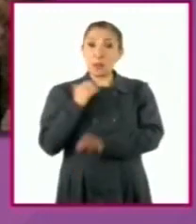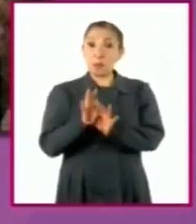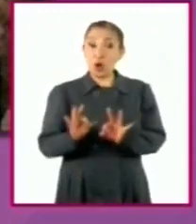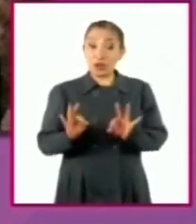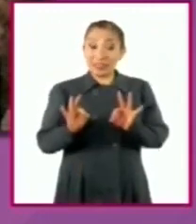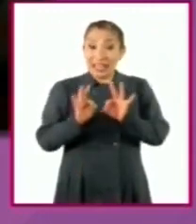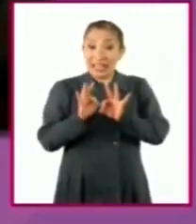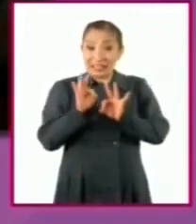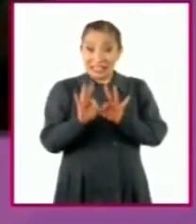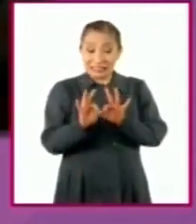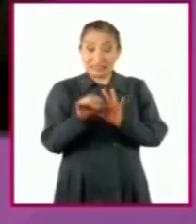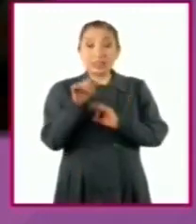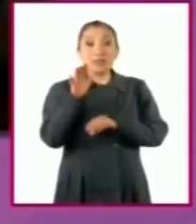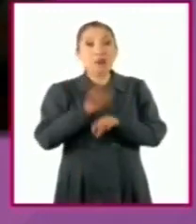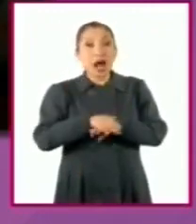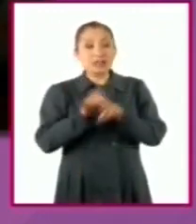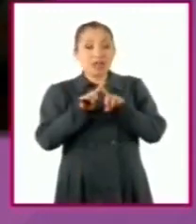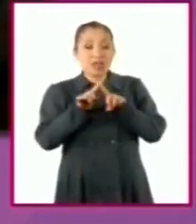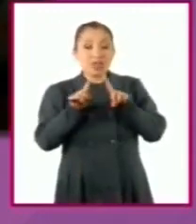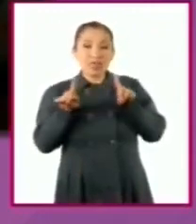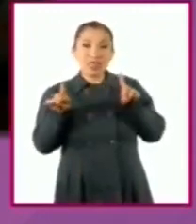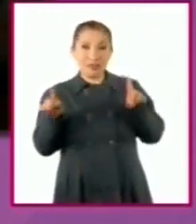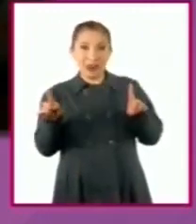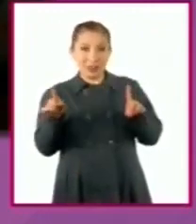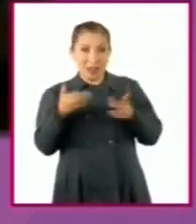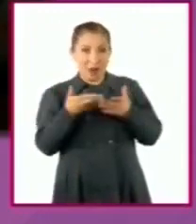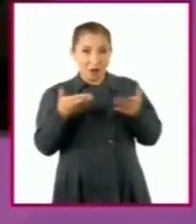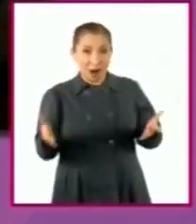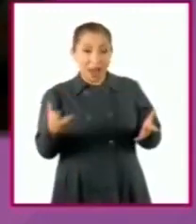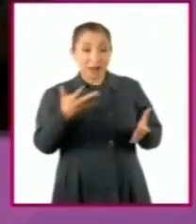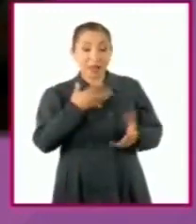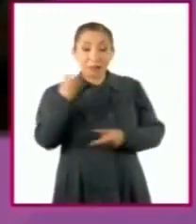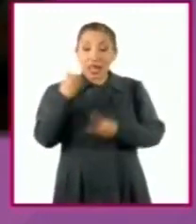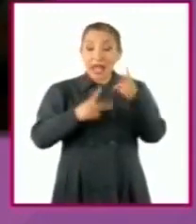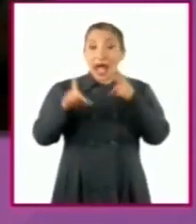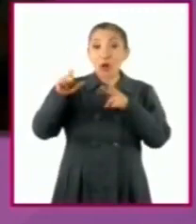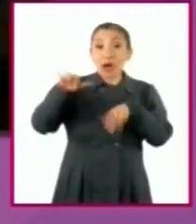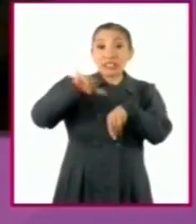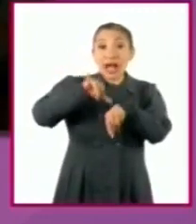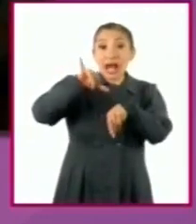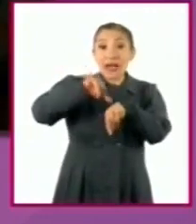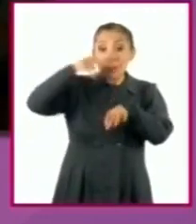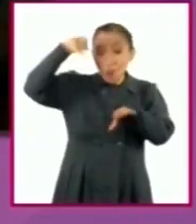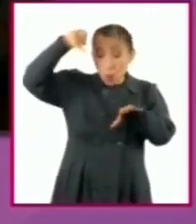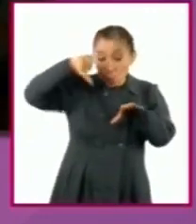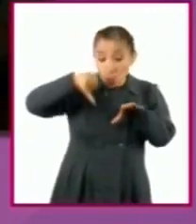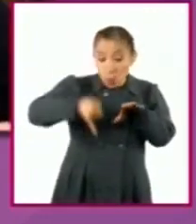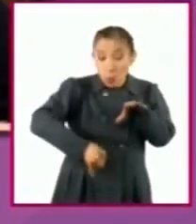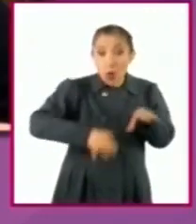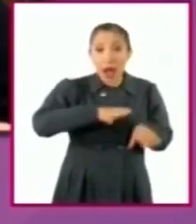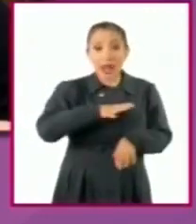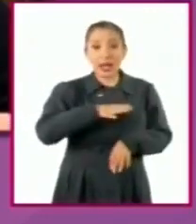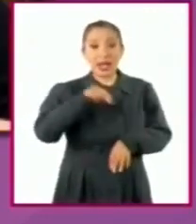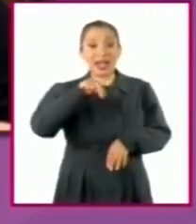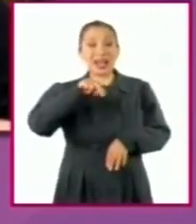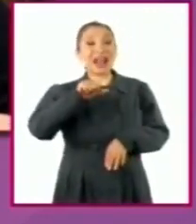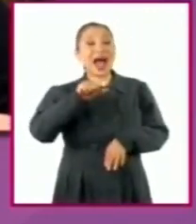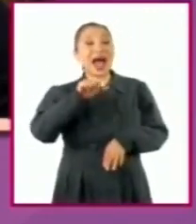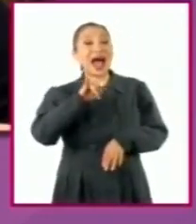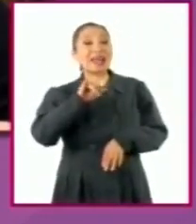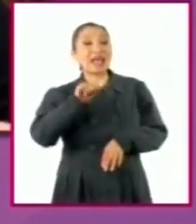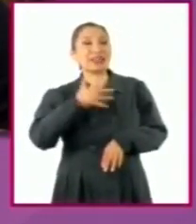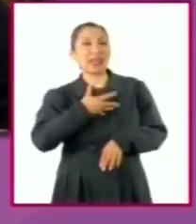de Tehuacán, Puebla, establecen que la manipulación humana en plantas se realizaba por lo menos desde hace 9.000